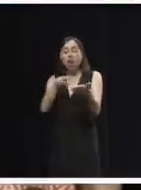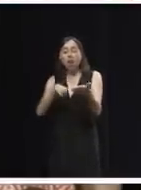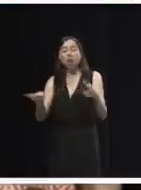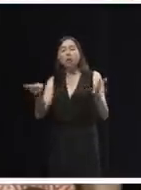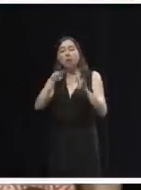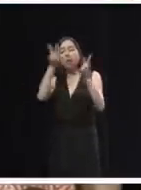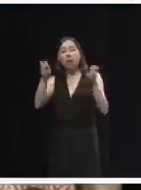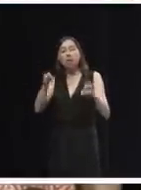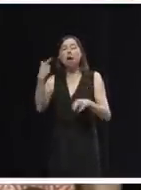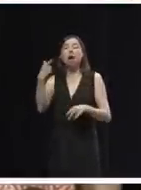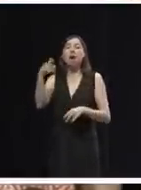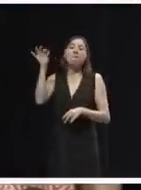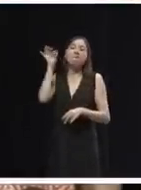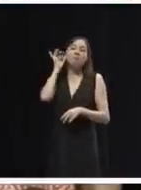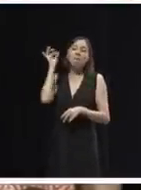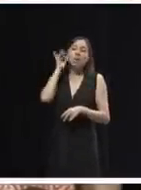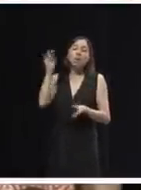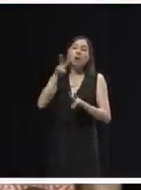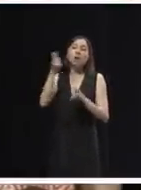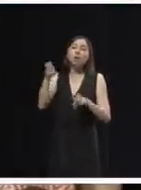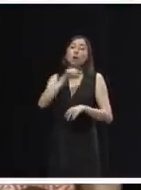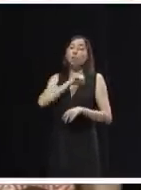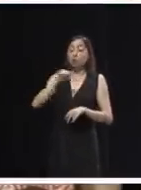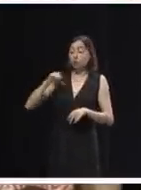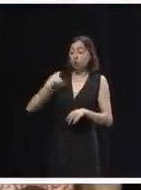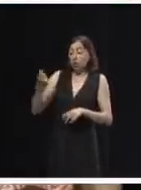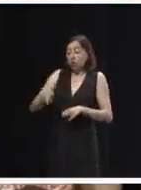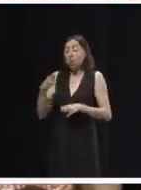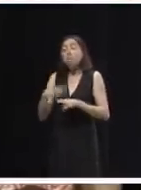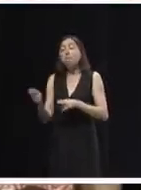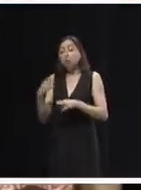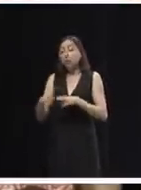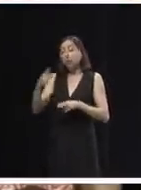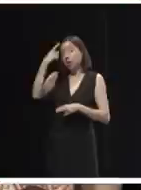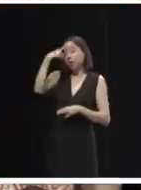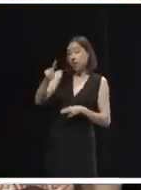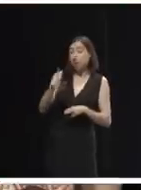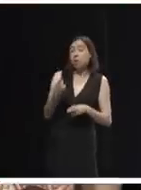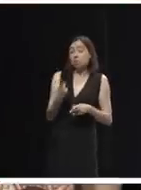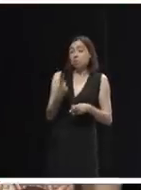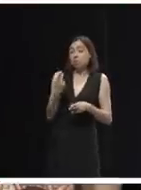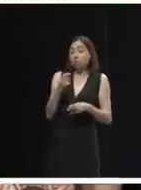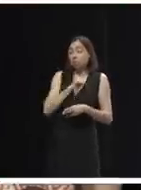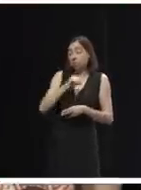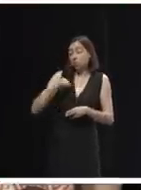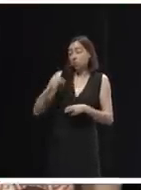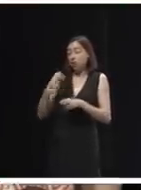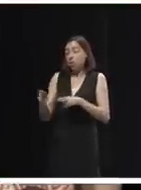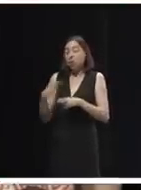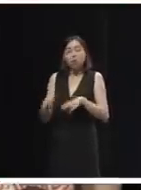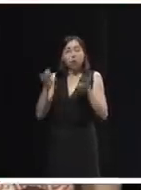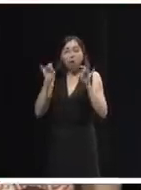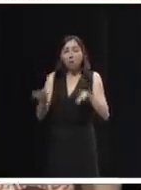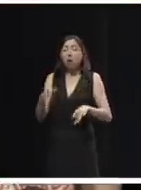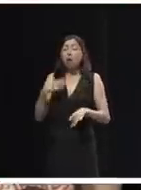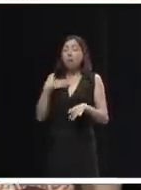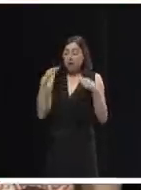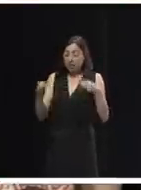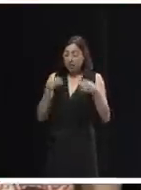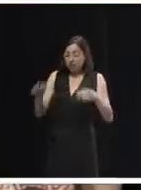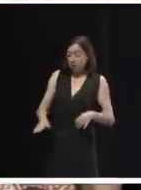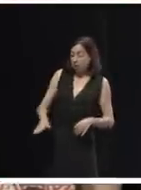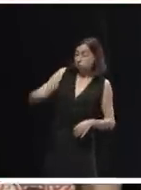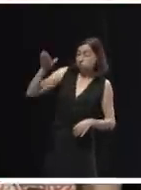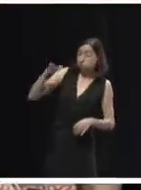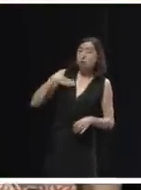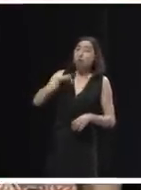personal y lo político. Ya saben que lo personal es político. Y a mí siempre, mi madre desde niño me insistía, ¿saben esa